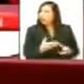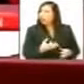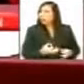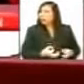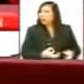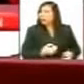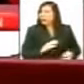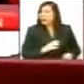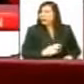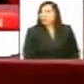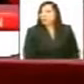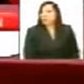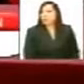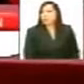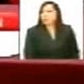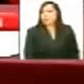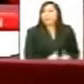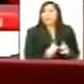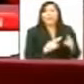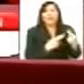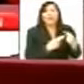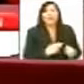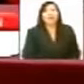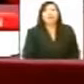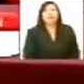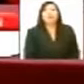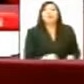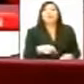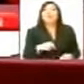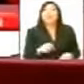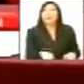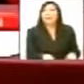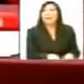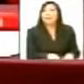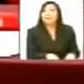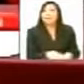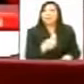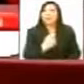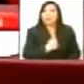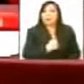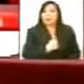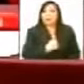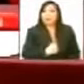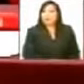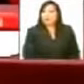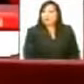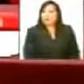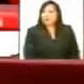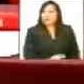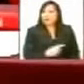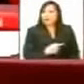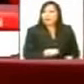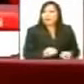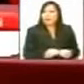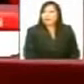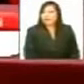chivos expiatorios, pero la responsabilidad penal también, para mí, es una mejora de las corporaciones,